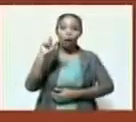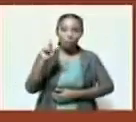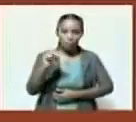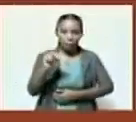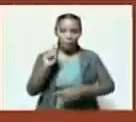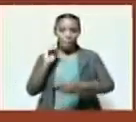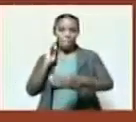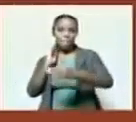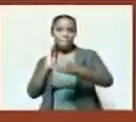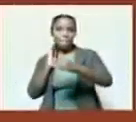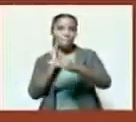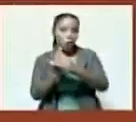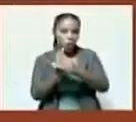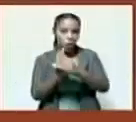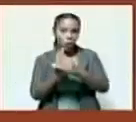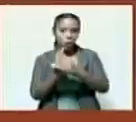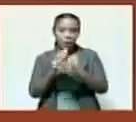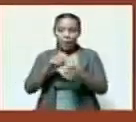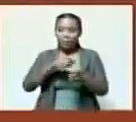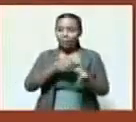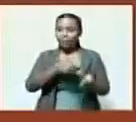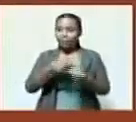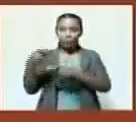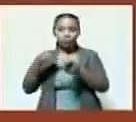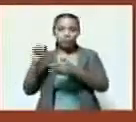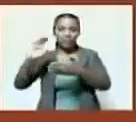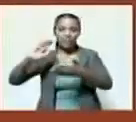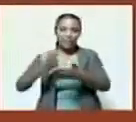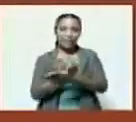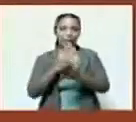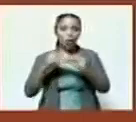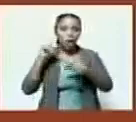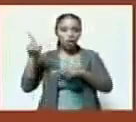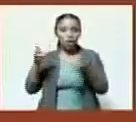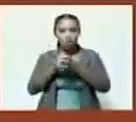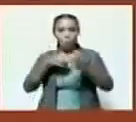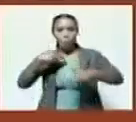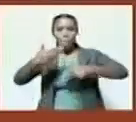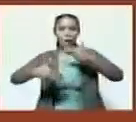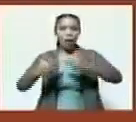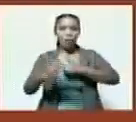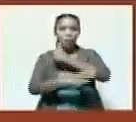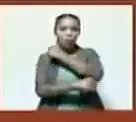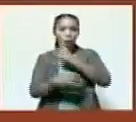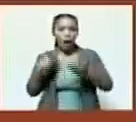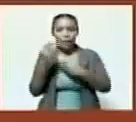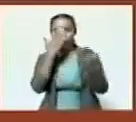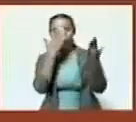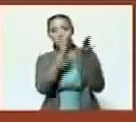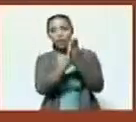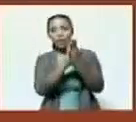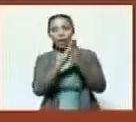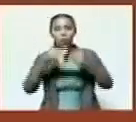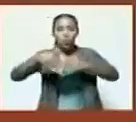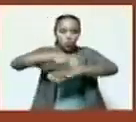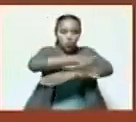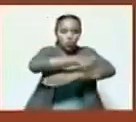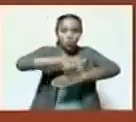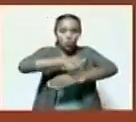contener y desalojar todos esos criminales que permean a través de la frontera a